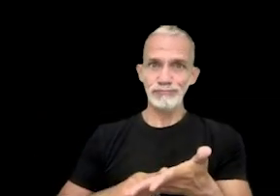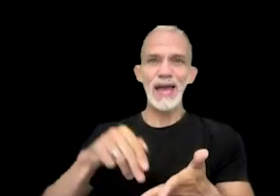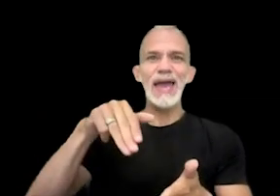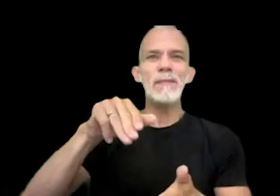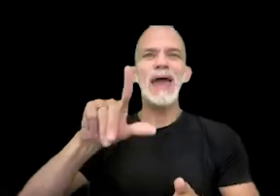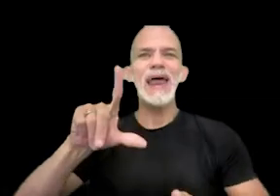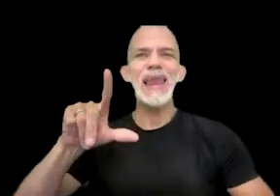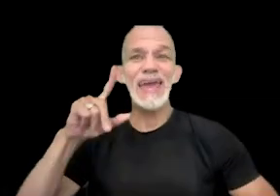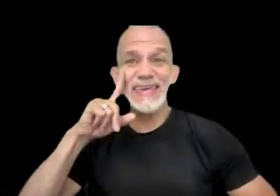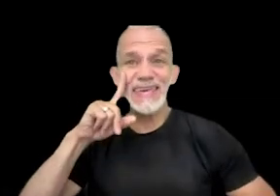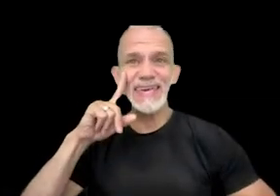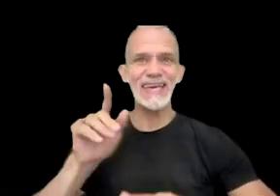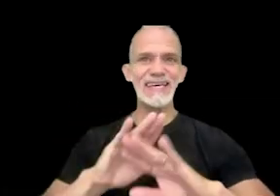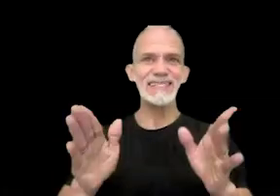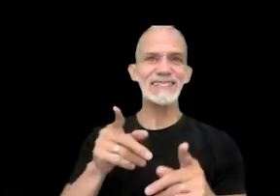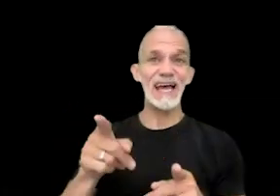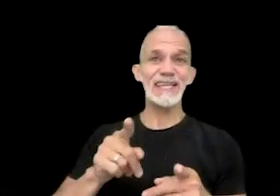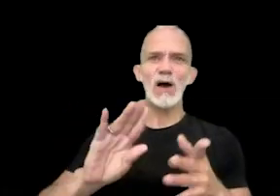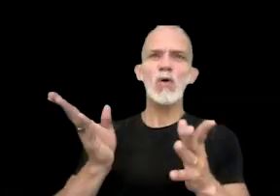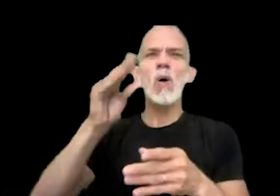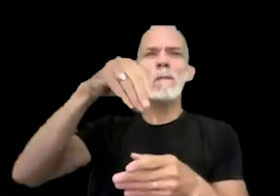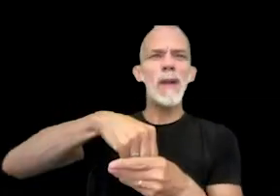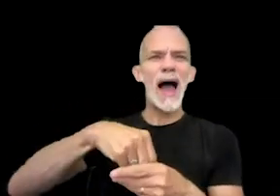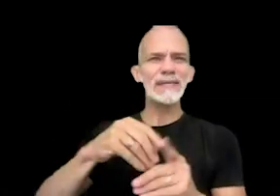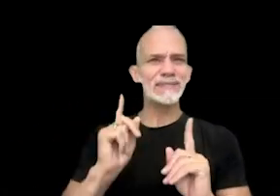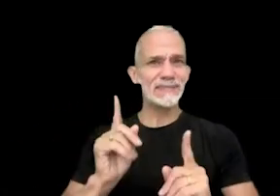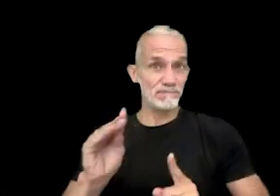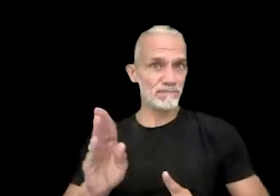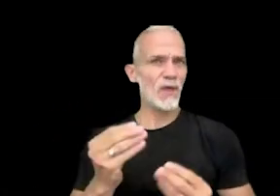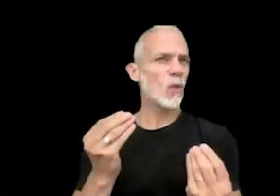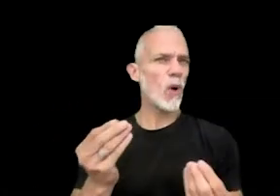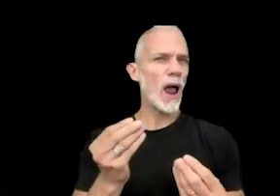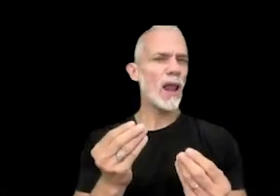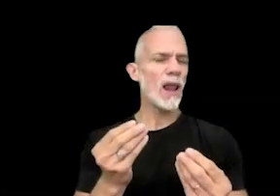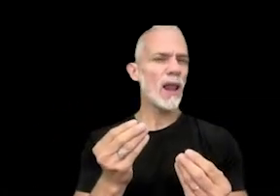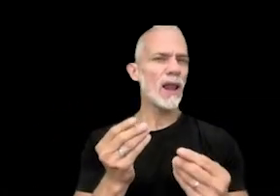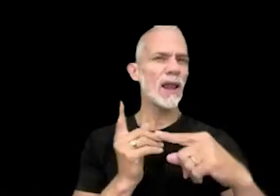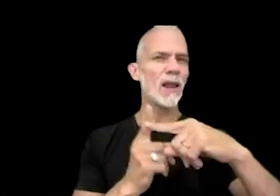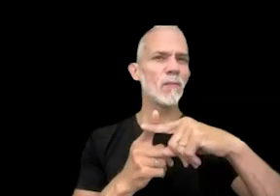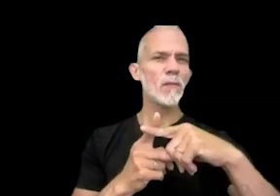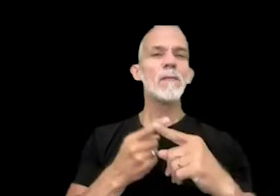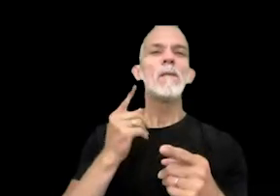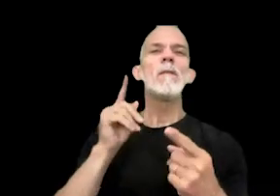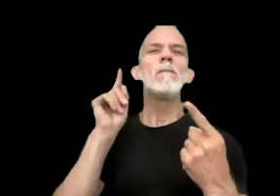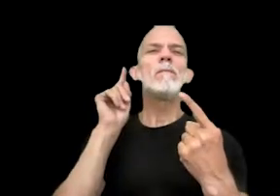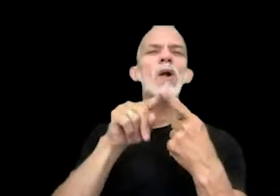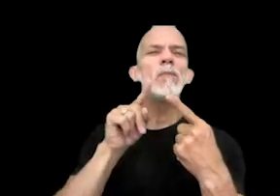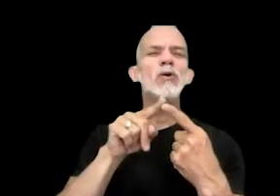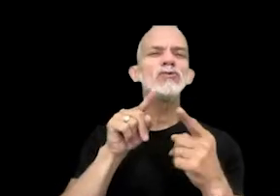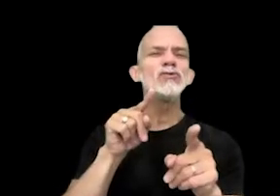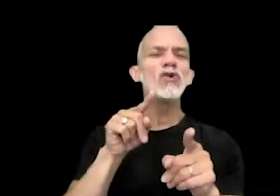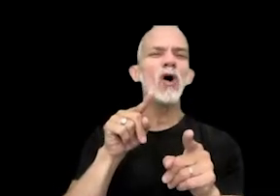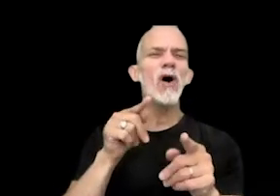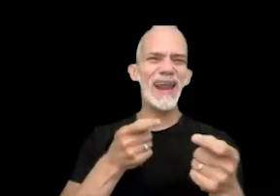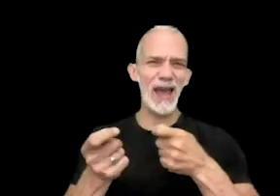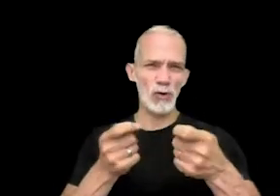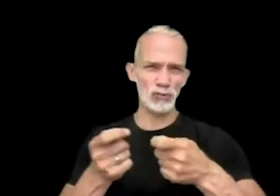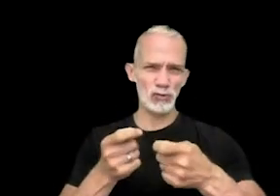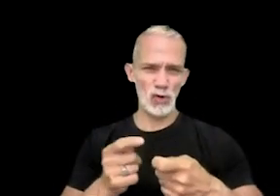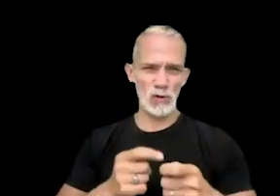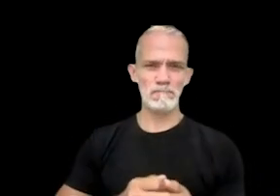MLI otro estándar adicional, que es el de propósito de negocios. Pasamos a la próxima